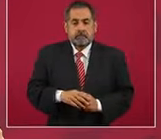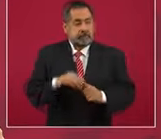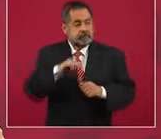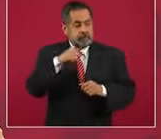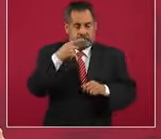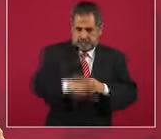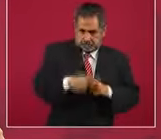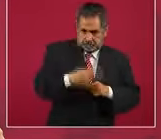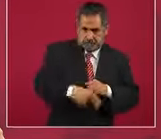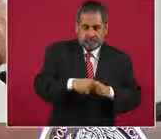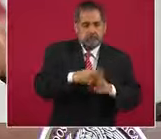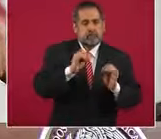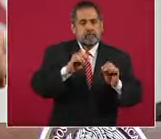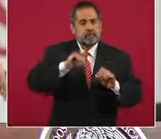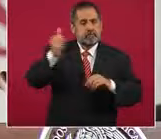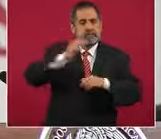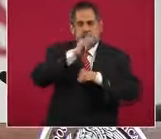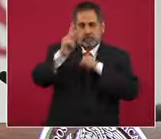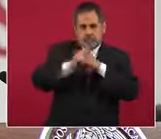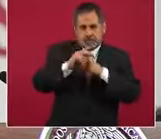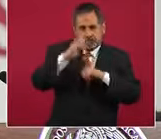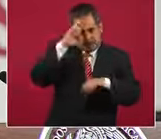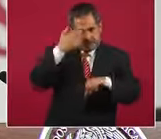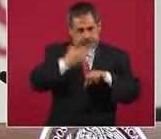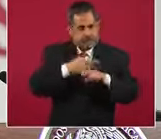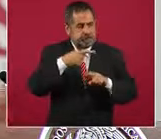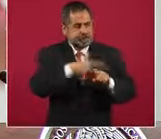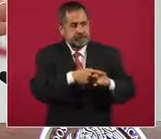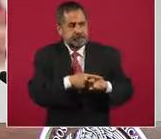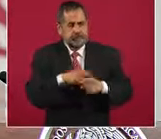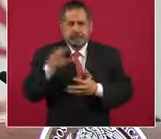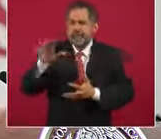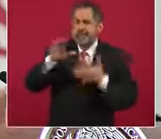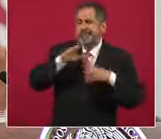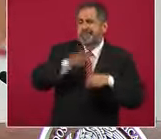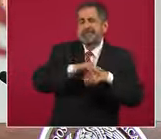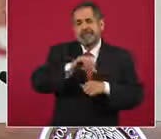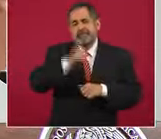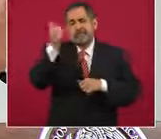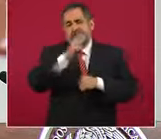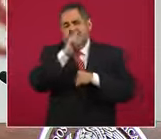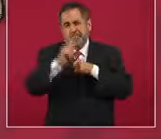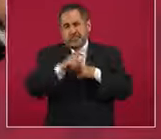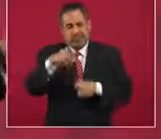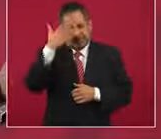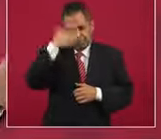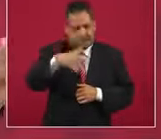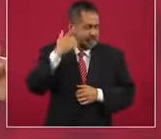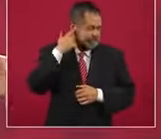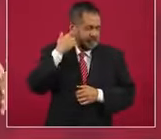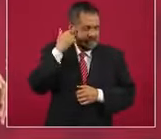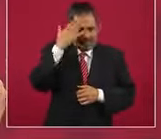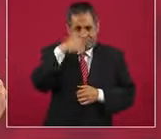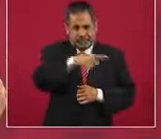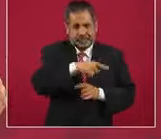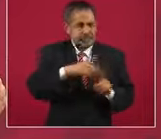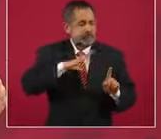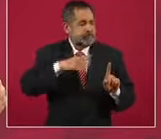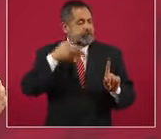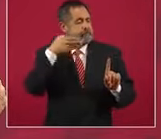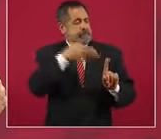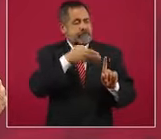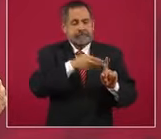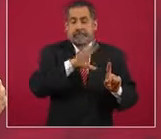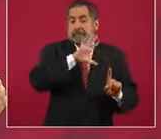extranjeras y de México, sobre todo las extranjeras, ya saben que habían empresas